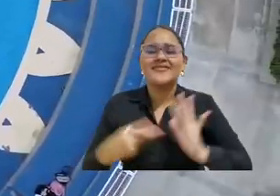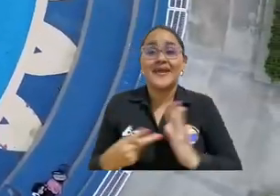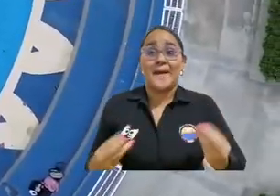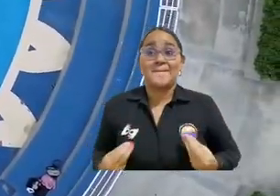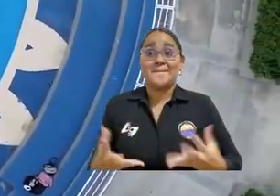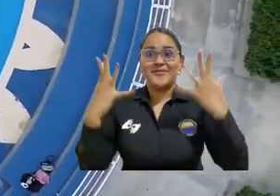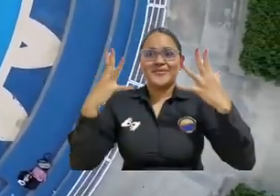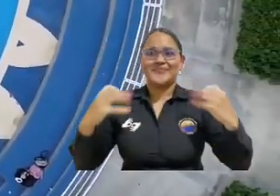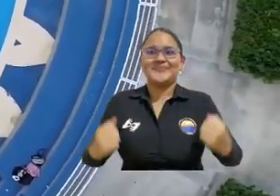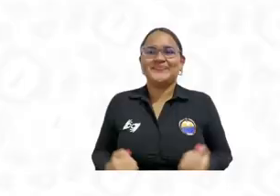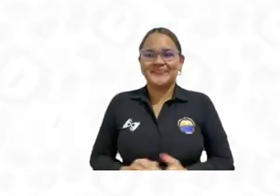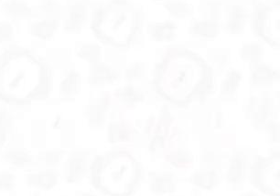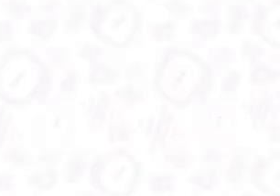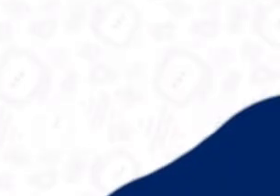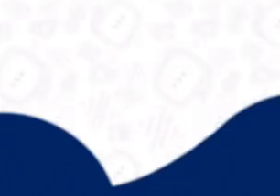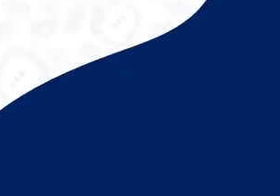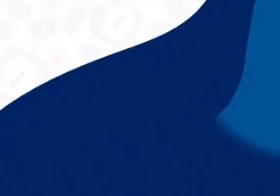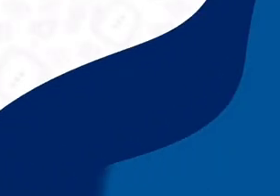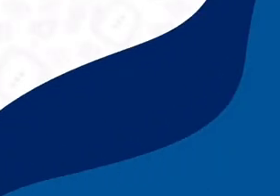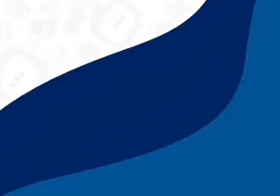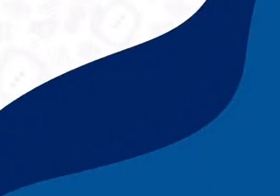que simboliza la vida.